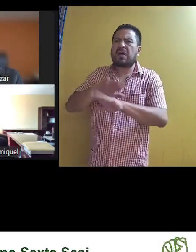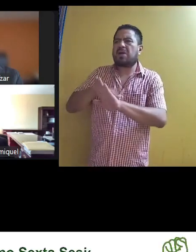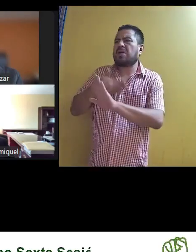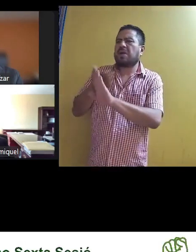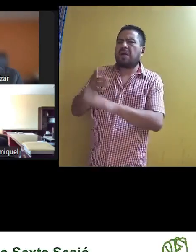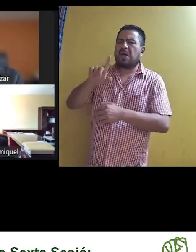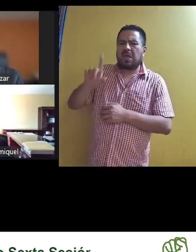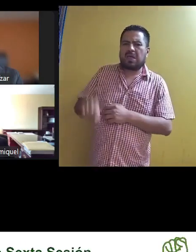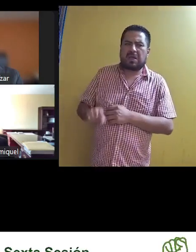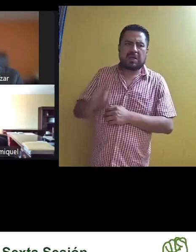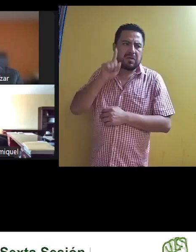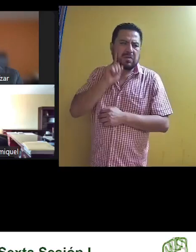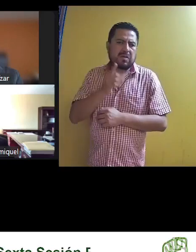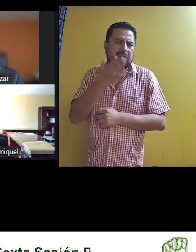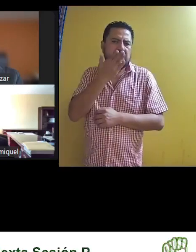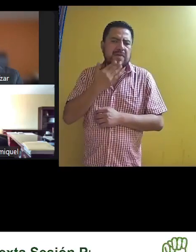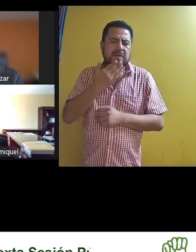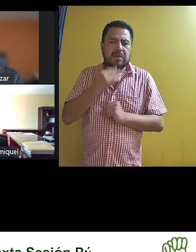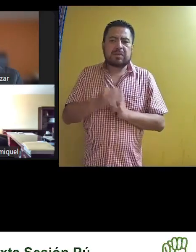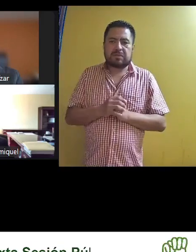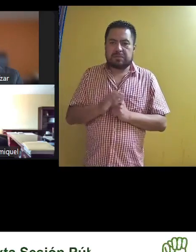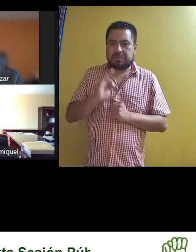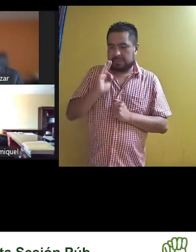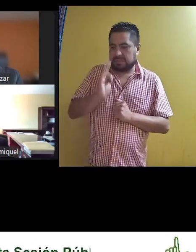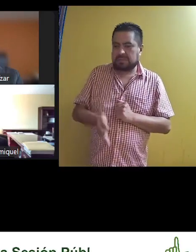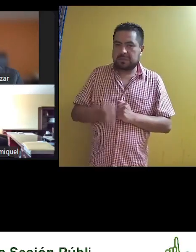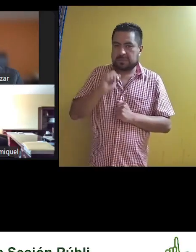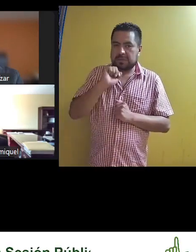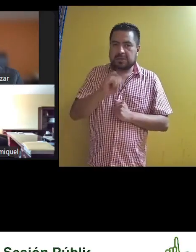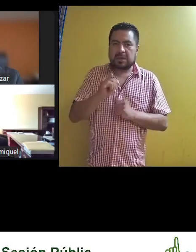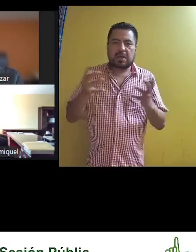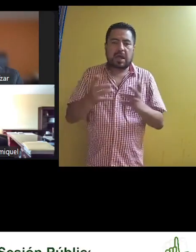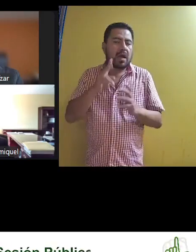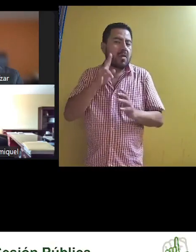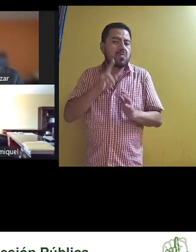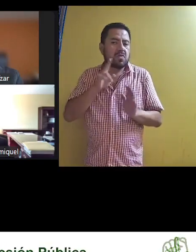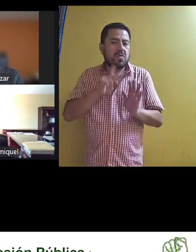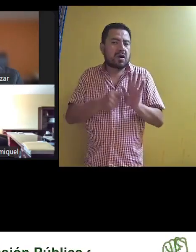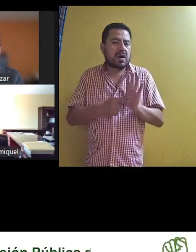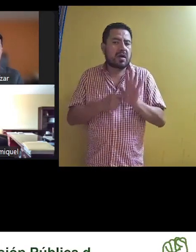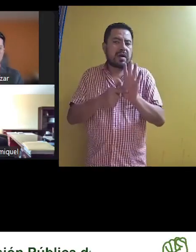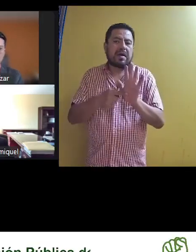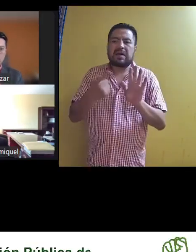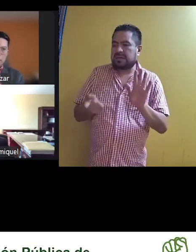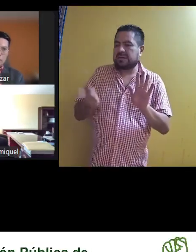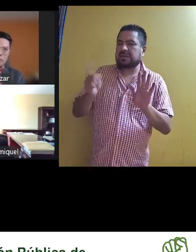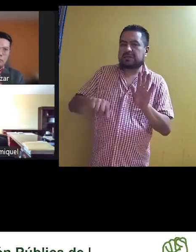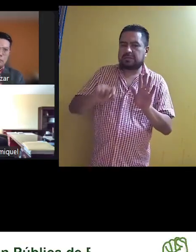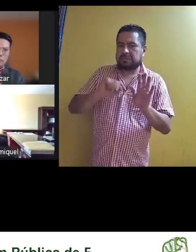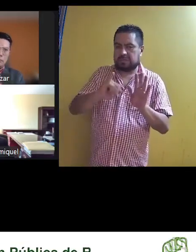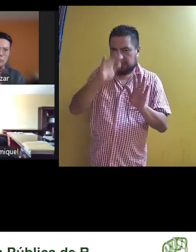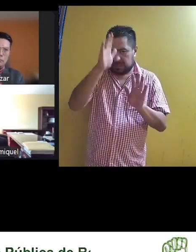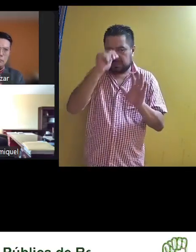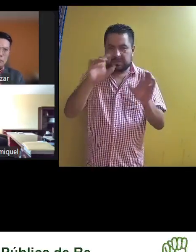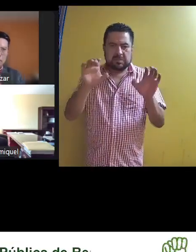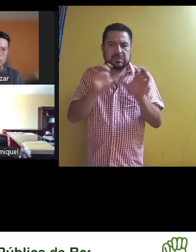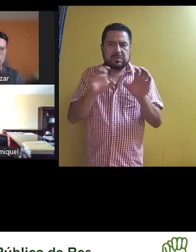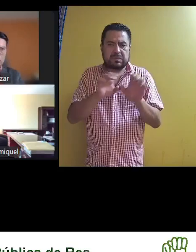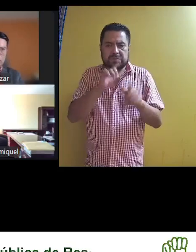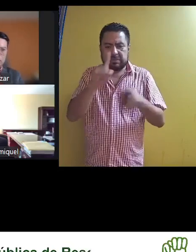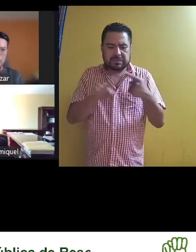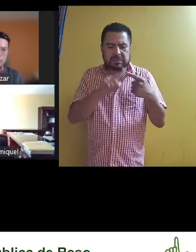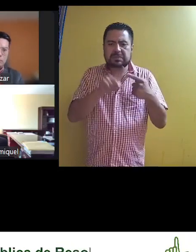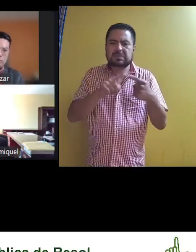género. Una vez admitidas y desahogadas las pruebas, en la instrucción se acreditó: 1. Que